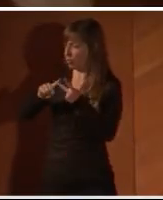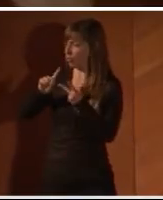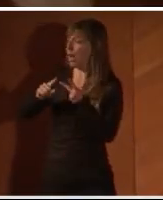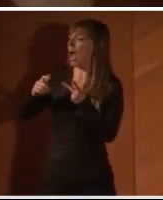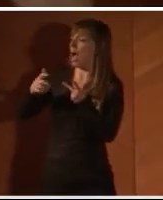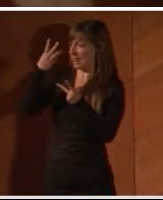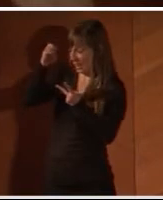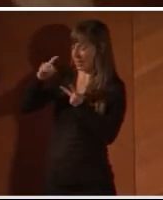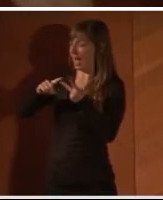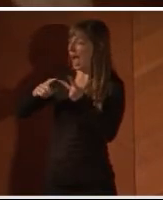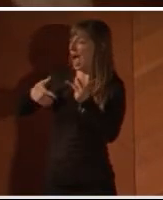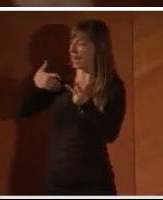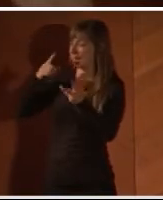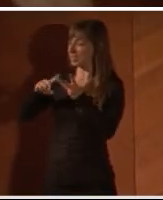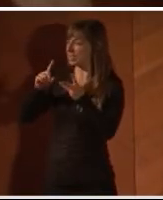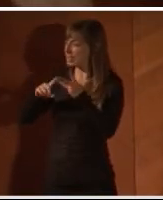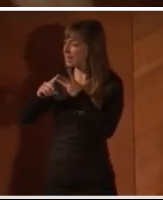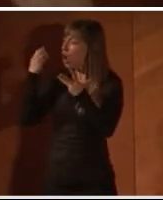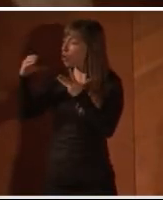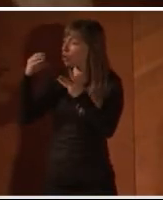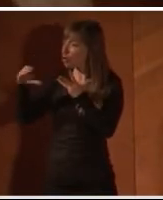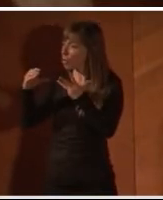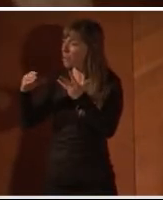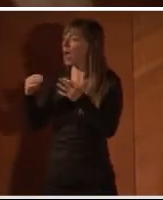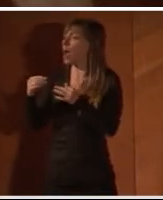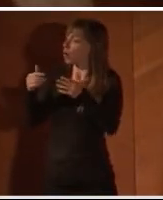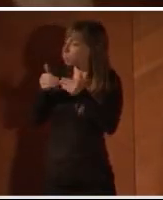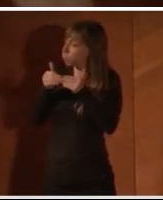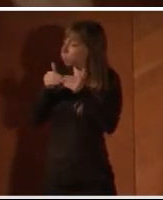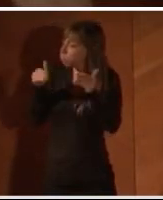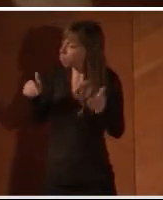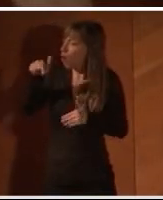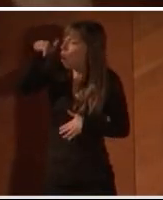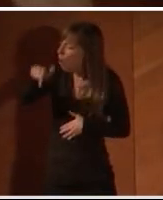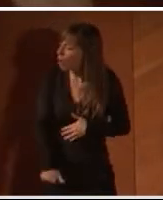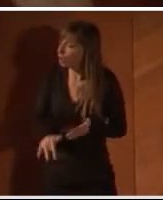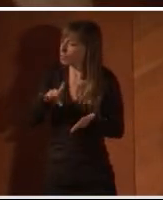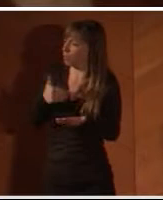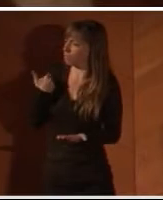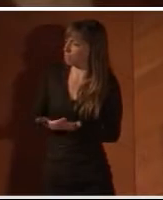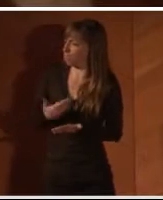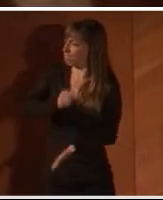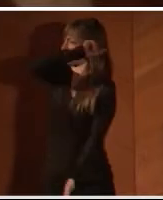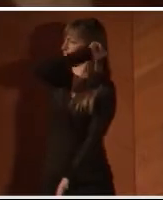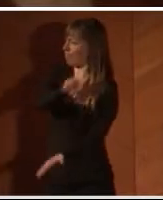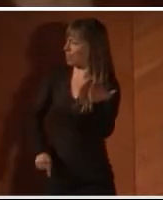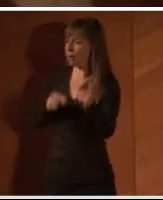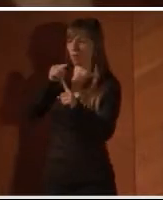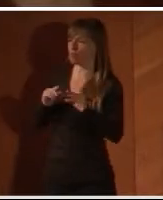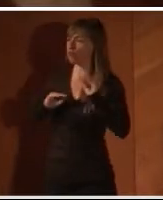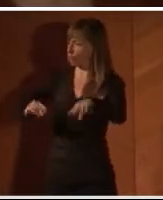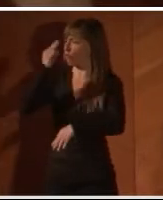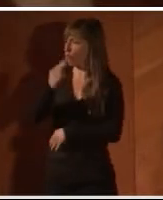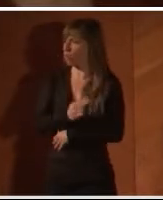un cabildo, dos diputaciones y una universidad van a plasmar hoy en papel su compromiso para que la ciudadanía